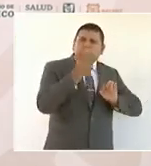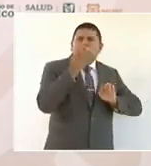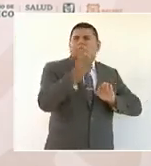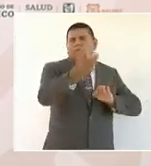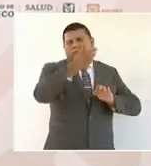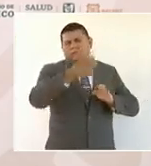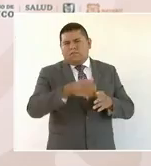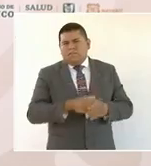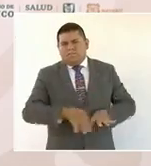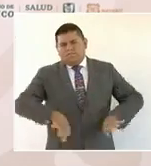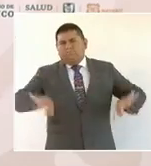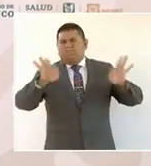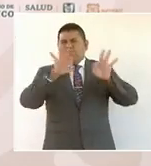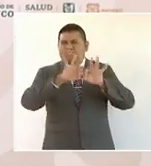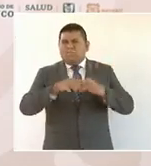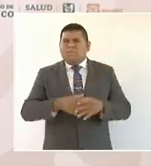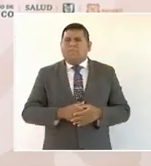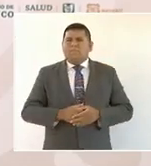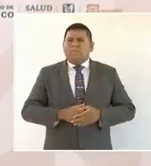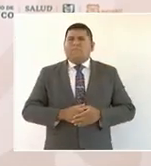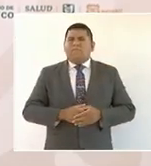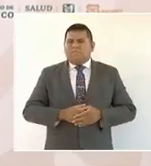No se puede ser